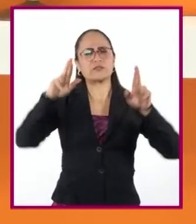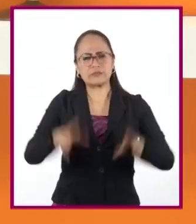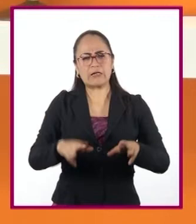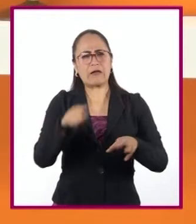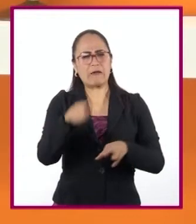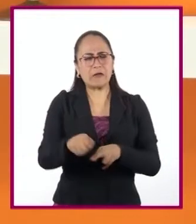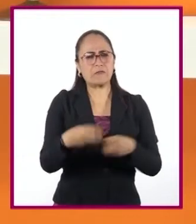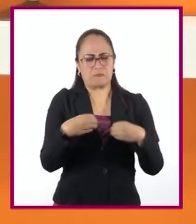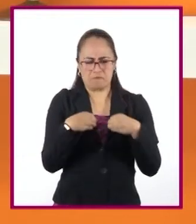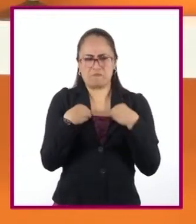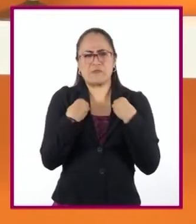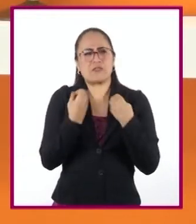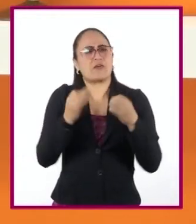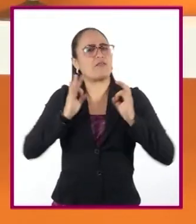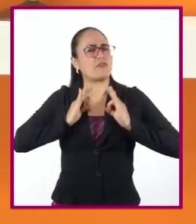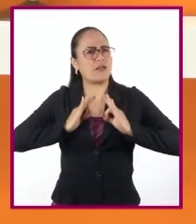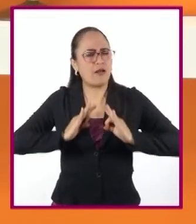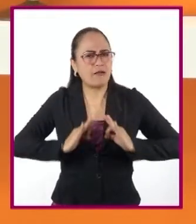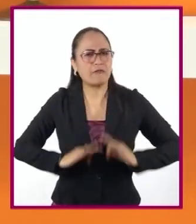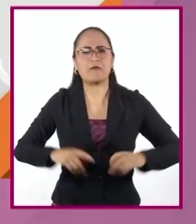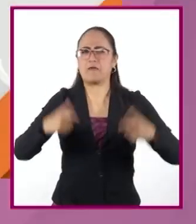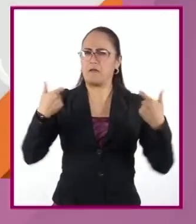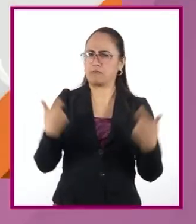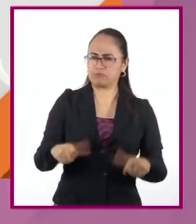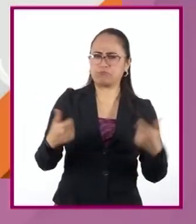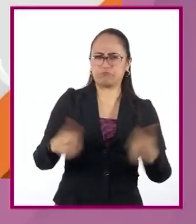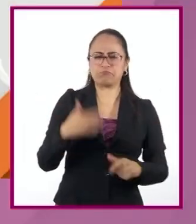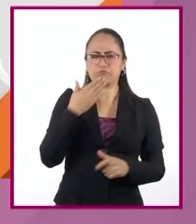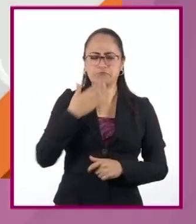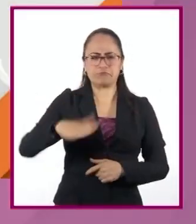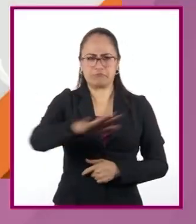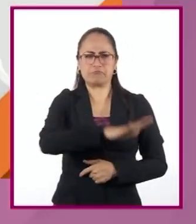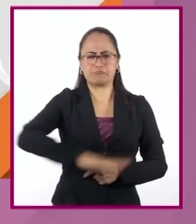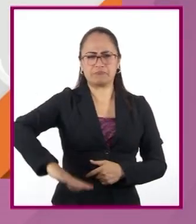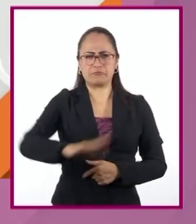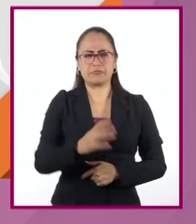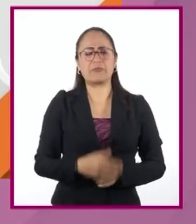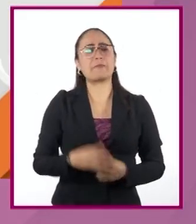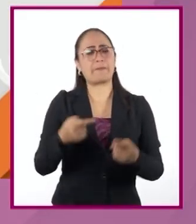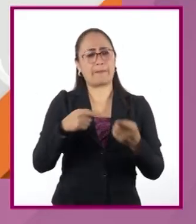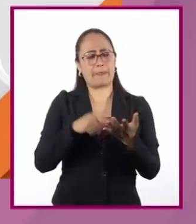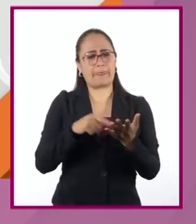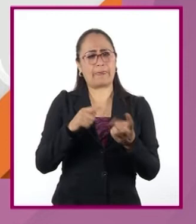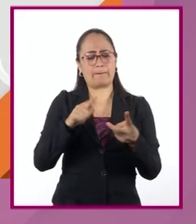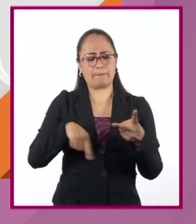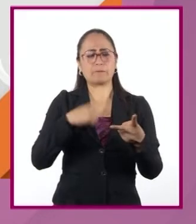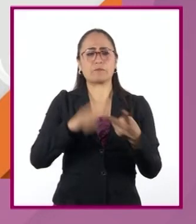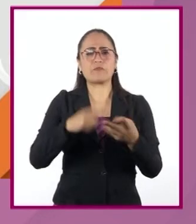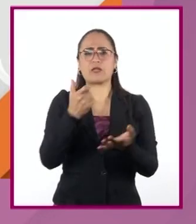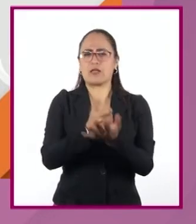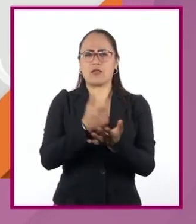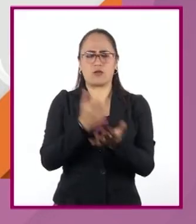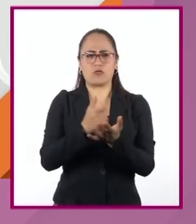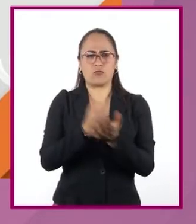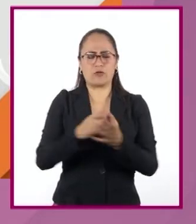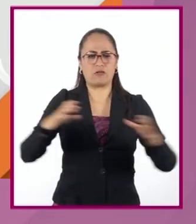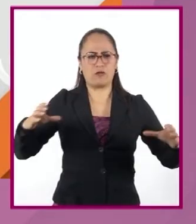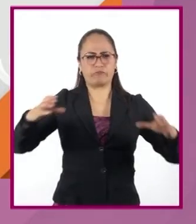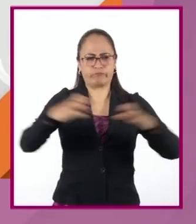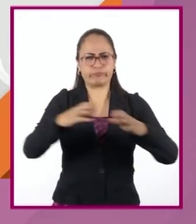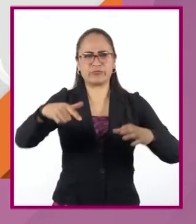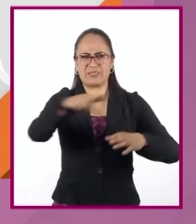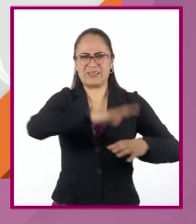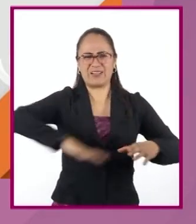certeza a una vida tranquila y próspera para los colonos. En cuanto al económico, Una de las prioridades de la colonia inglesa